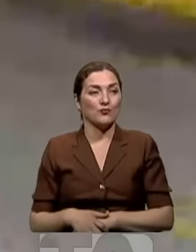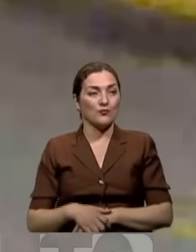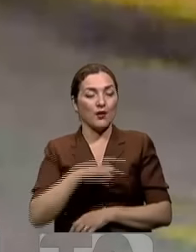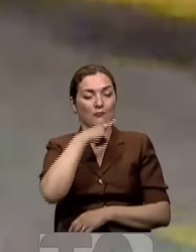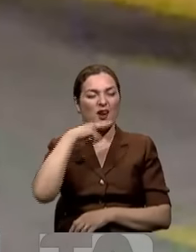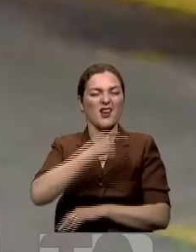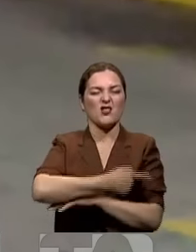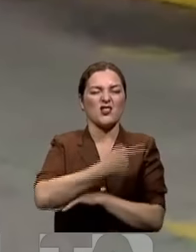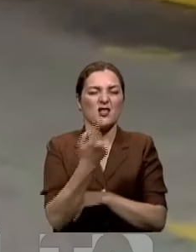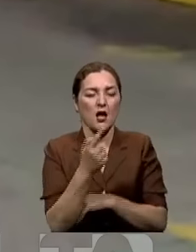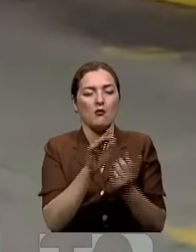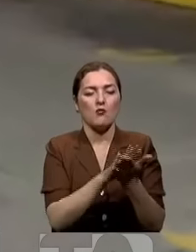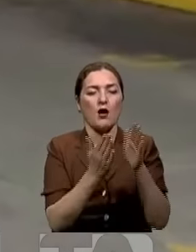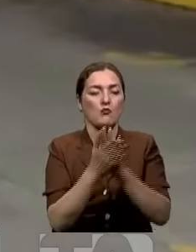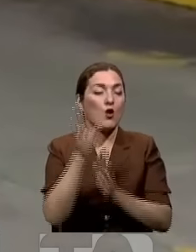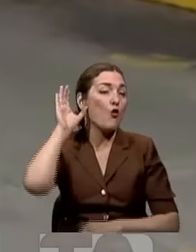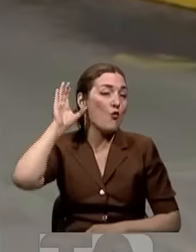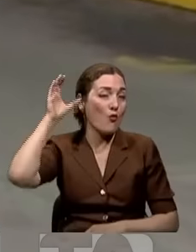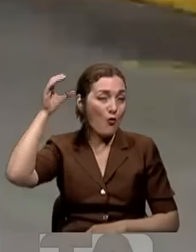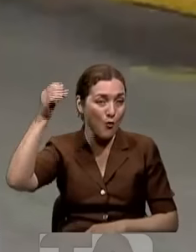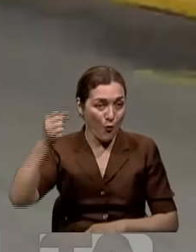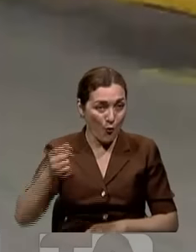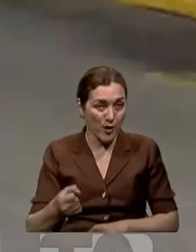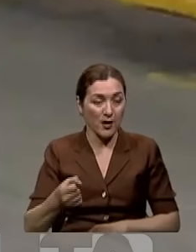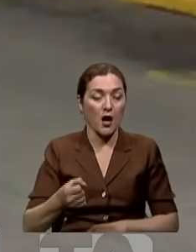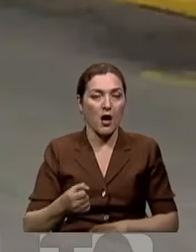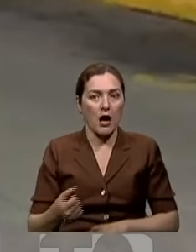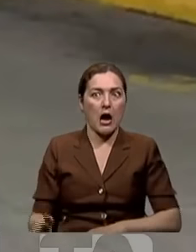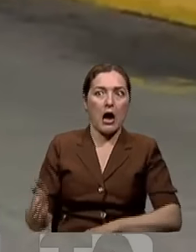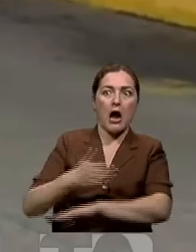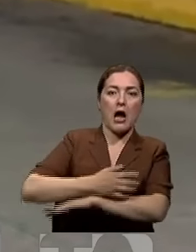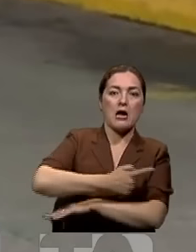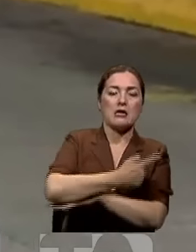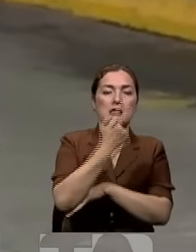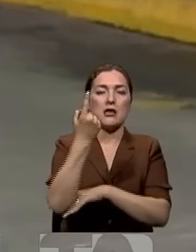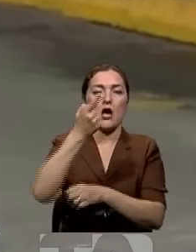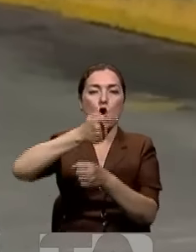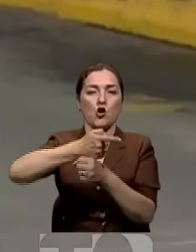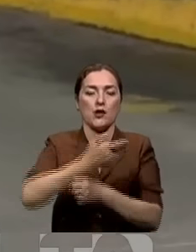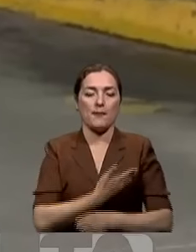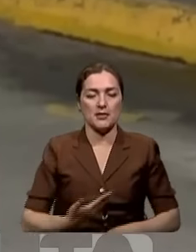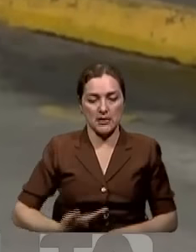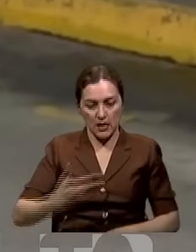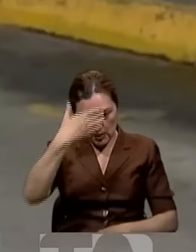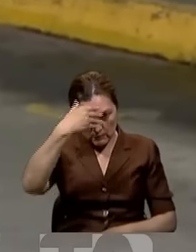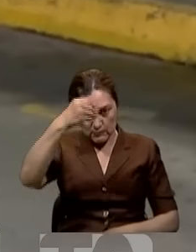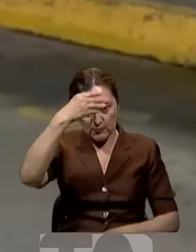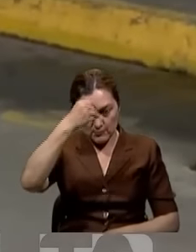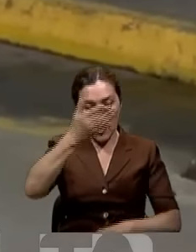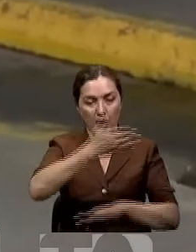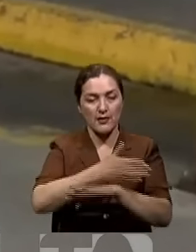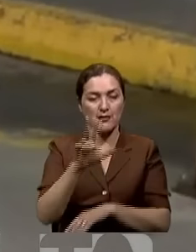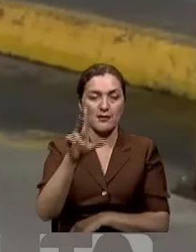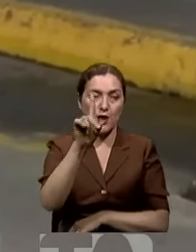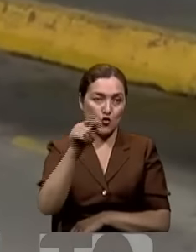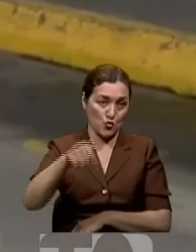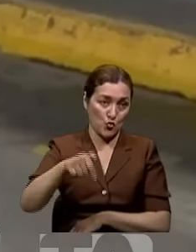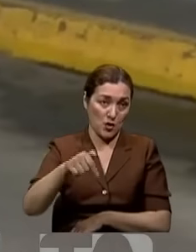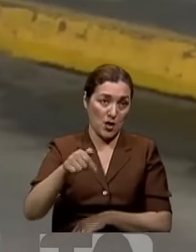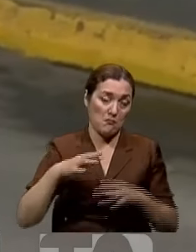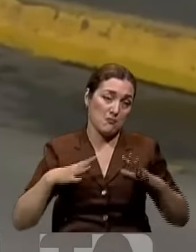de los Difuntos y de Cuenca, que justamente se adelantó un día debido al decreto presidencial. Sin embargo, se sabe que es una jornada